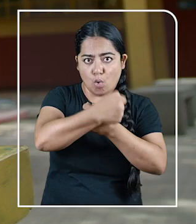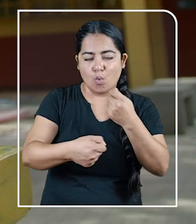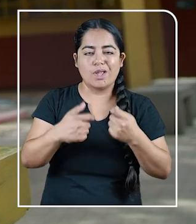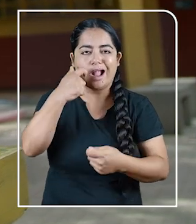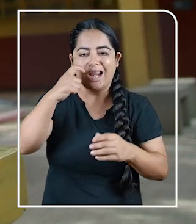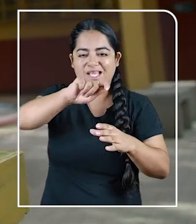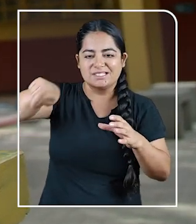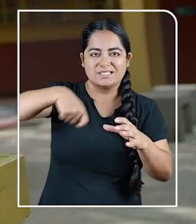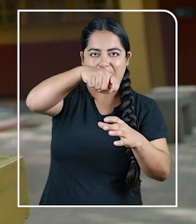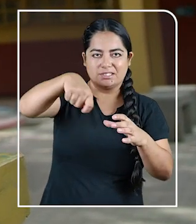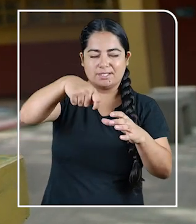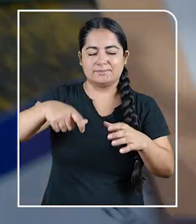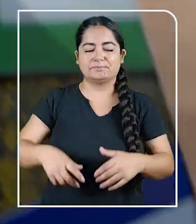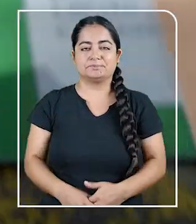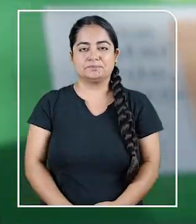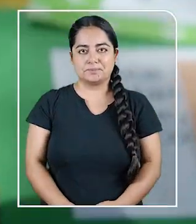salsa de carne.